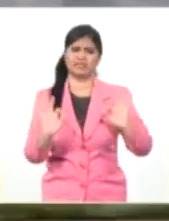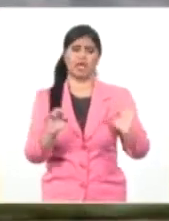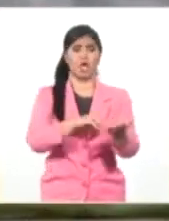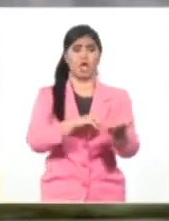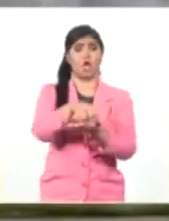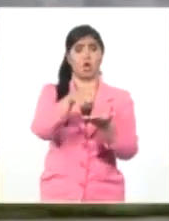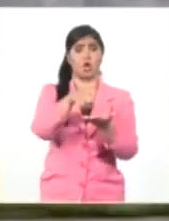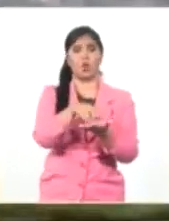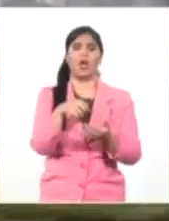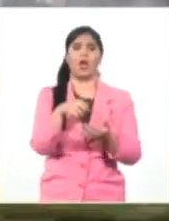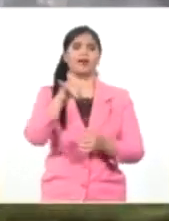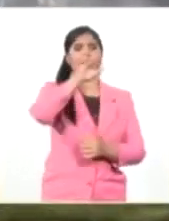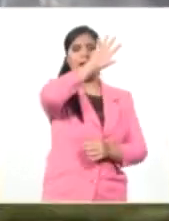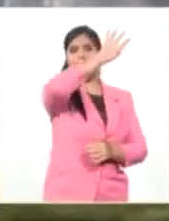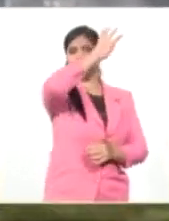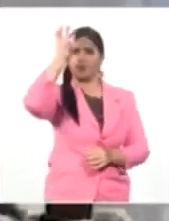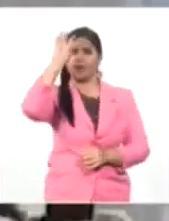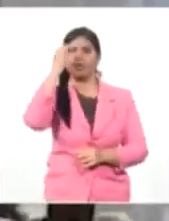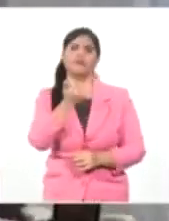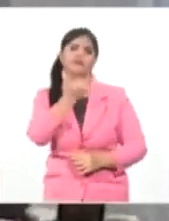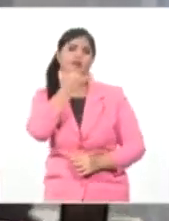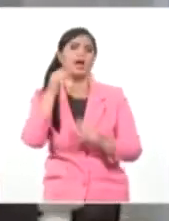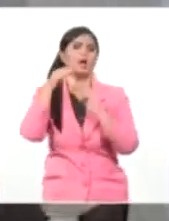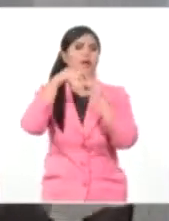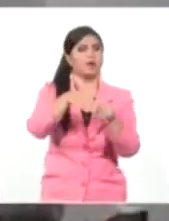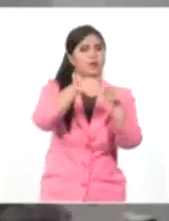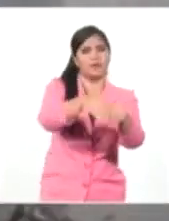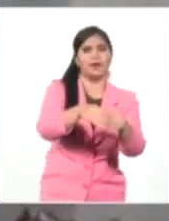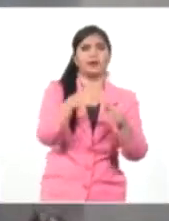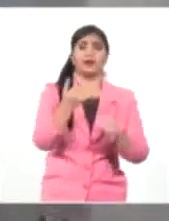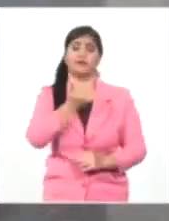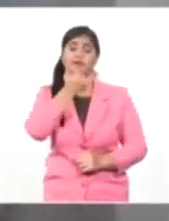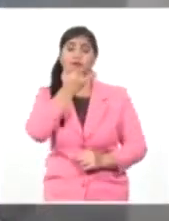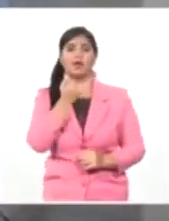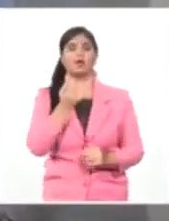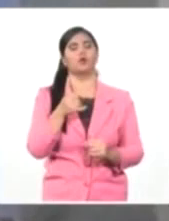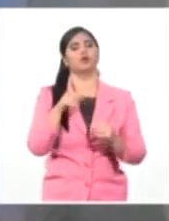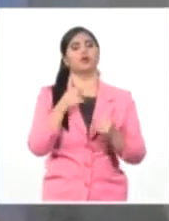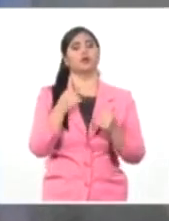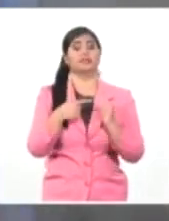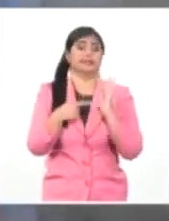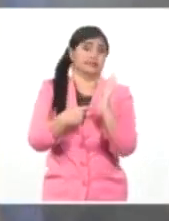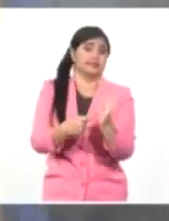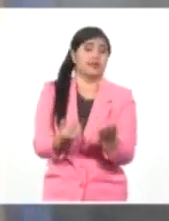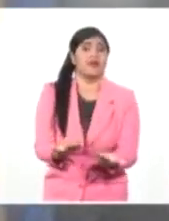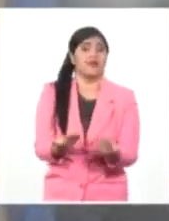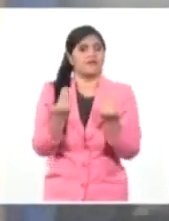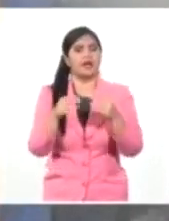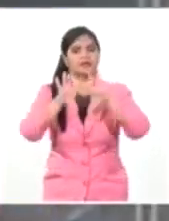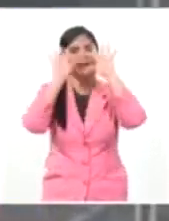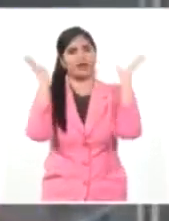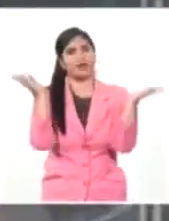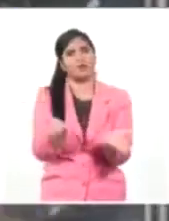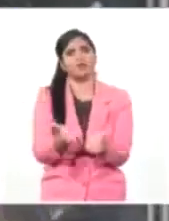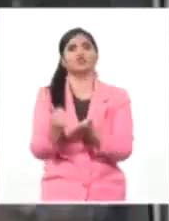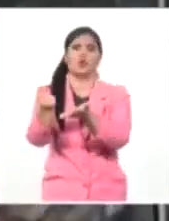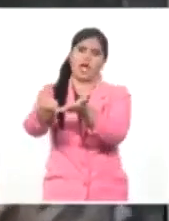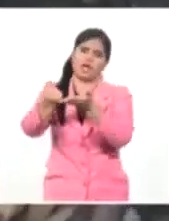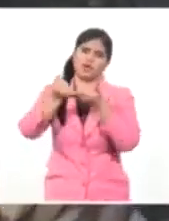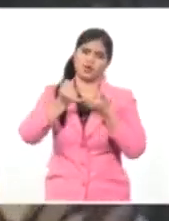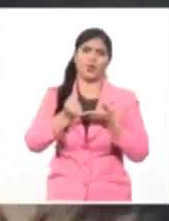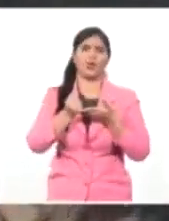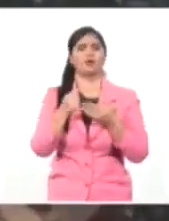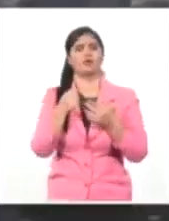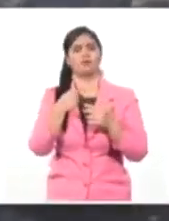servicios, aeropuertos y puertos, e hizo un llamado a la comunidad internacional y a las Naciones Unidas para